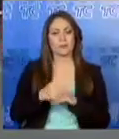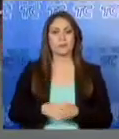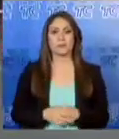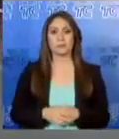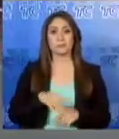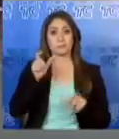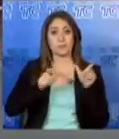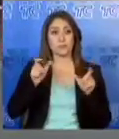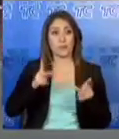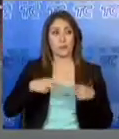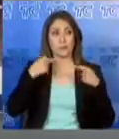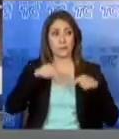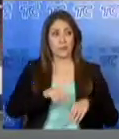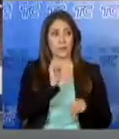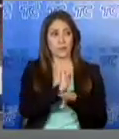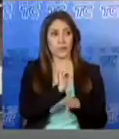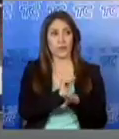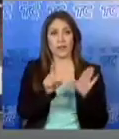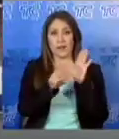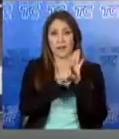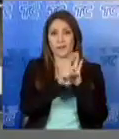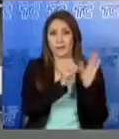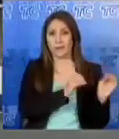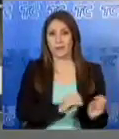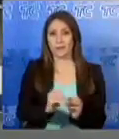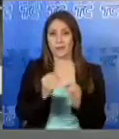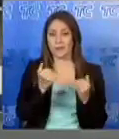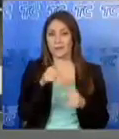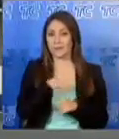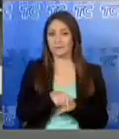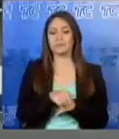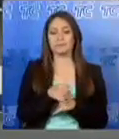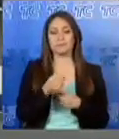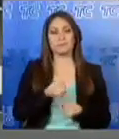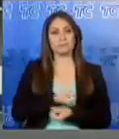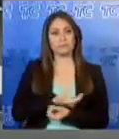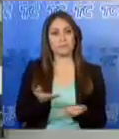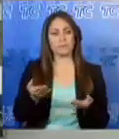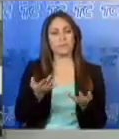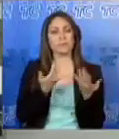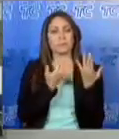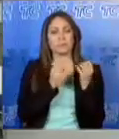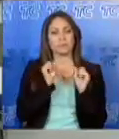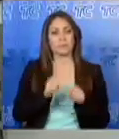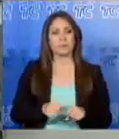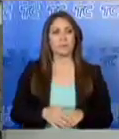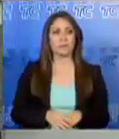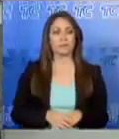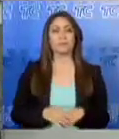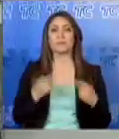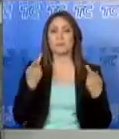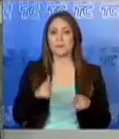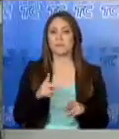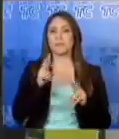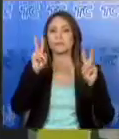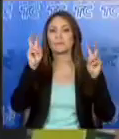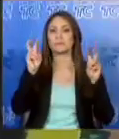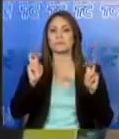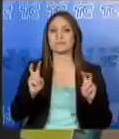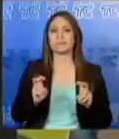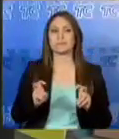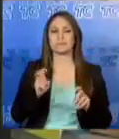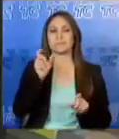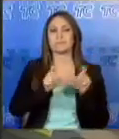que residen en nuestro país, la Ley Orgánica de Movilidad Humana les brinda esperanzas. También quedan actualizados los términos como la